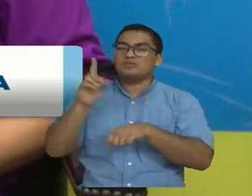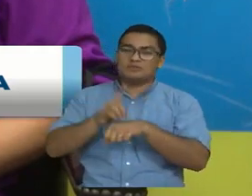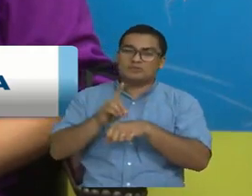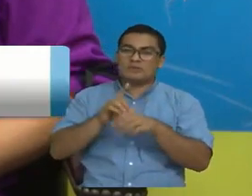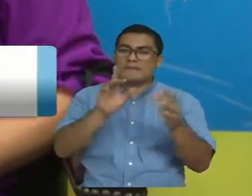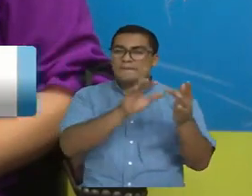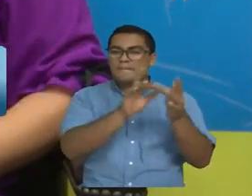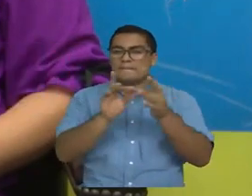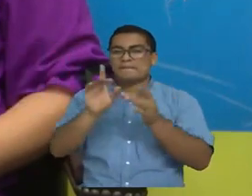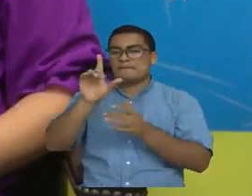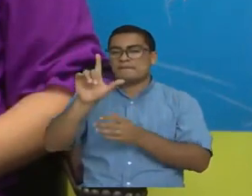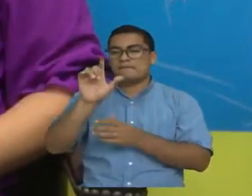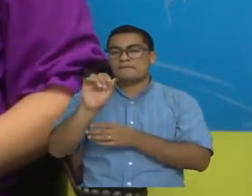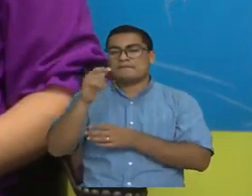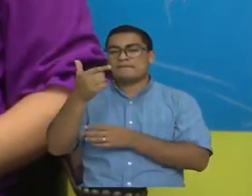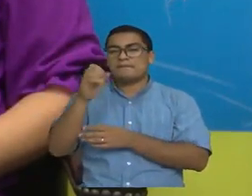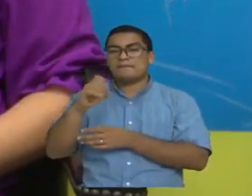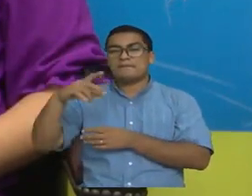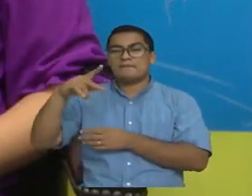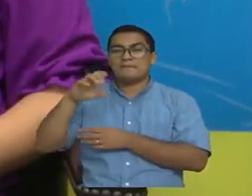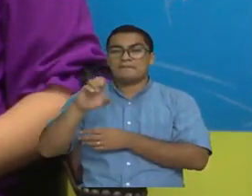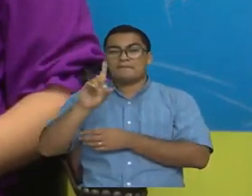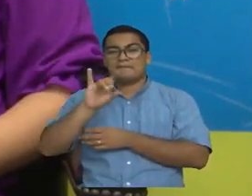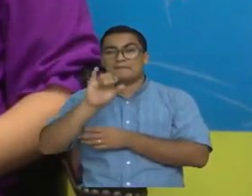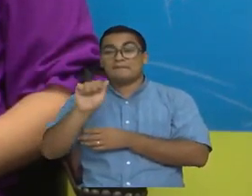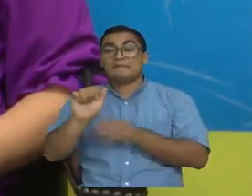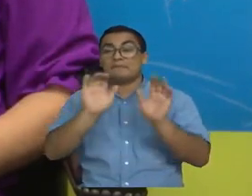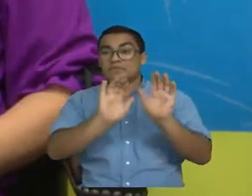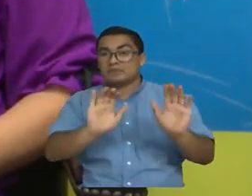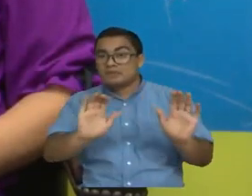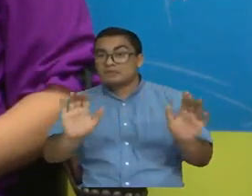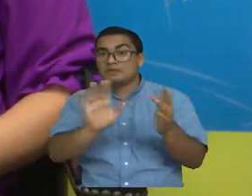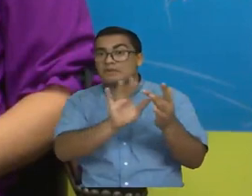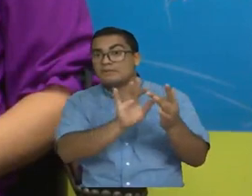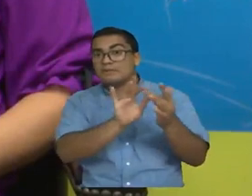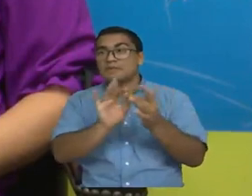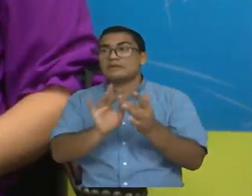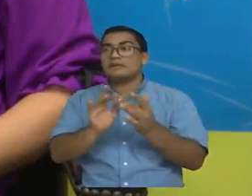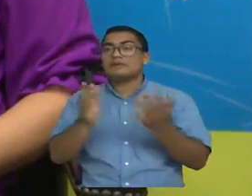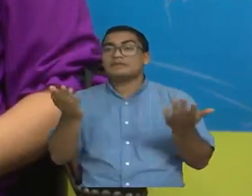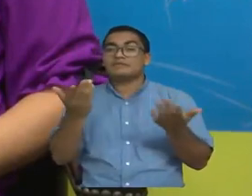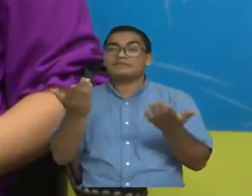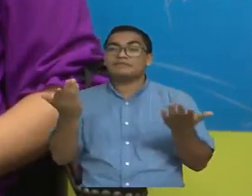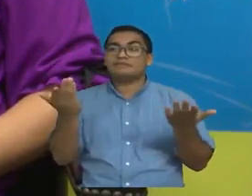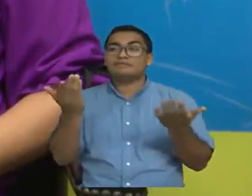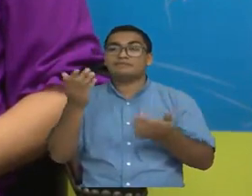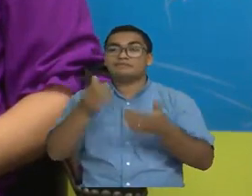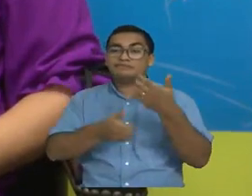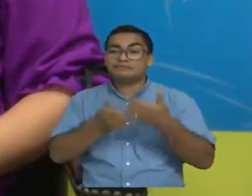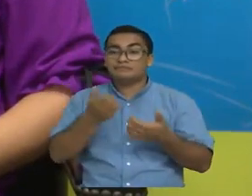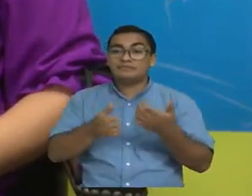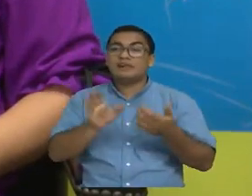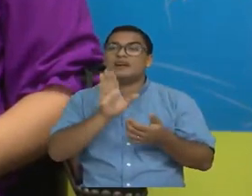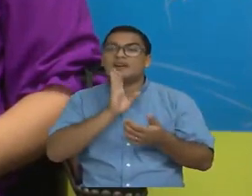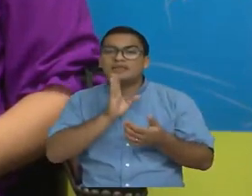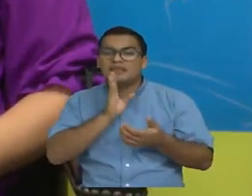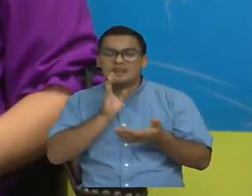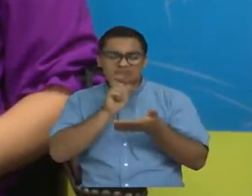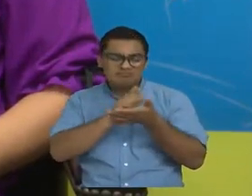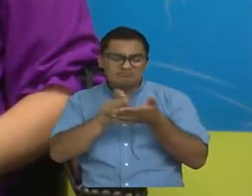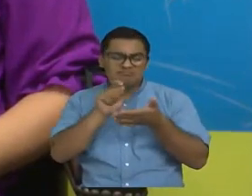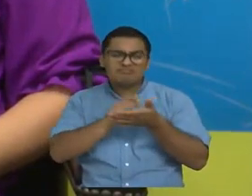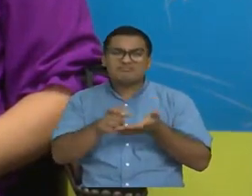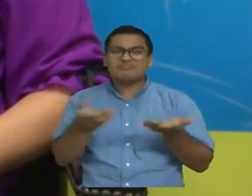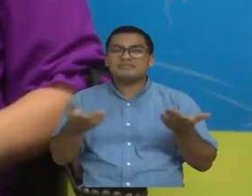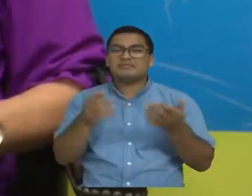donde brindamos atención a todos los niños, especialmente a los niños que tienen este tipo de trastorno. Pues la